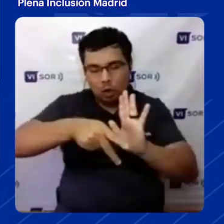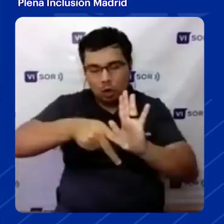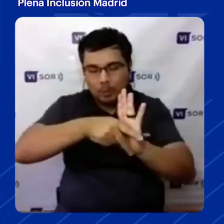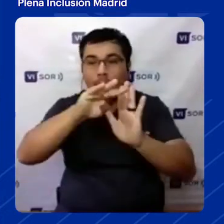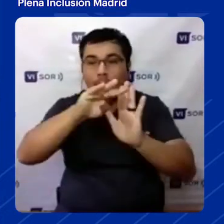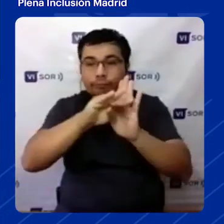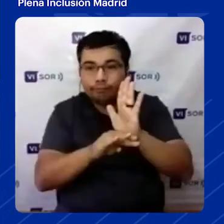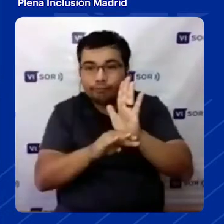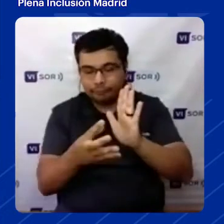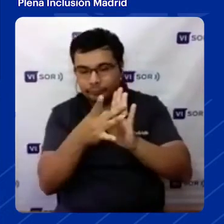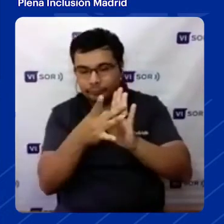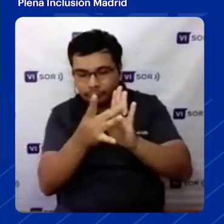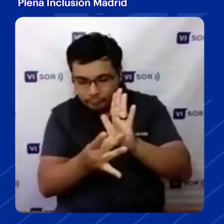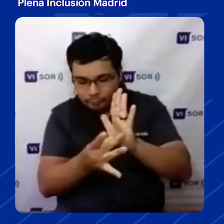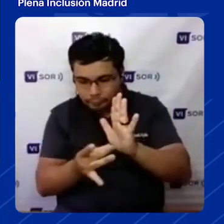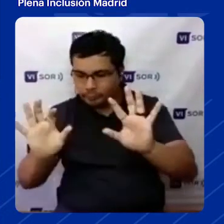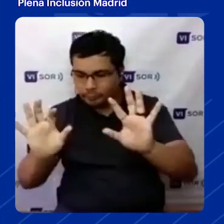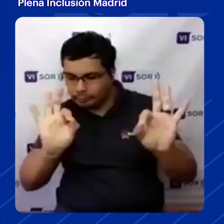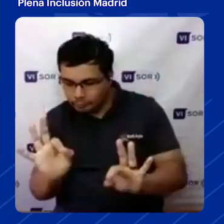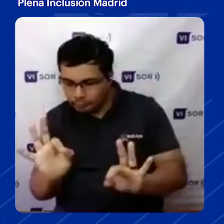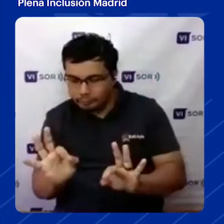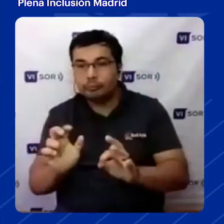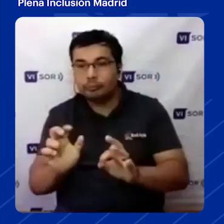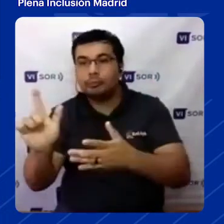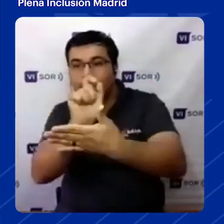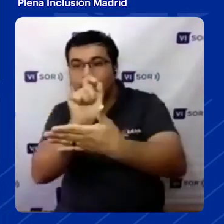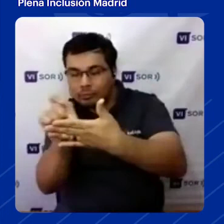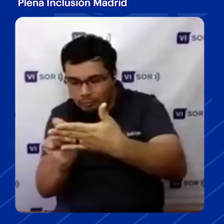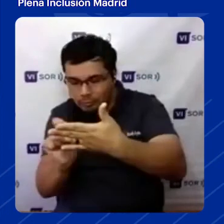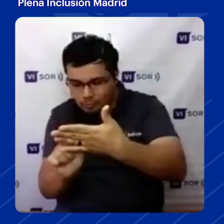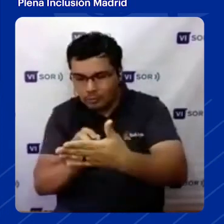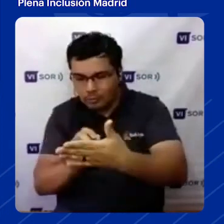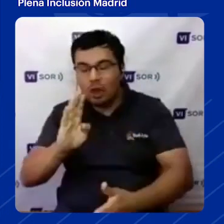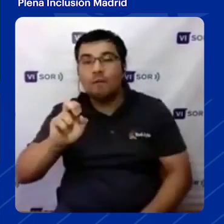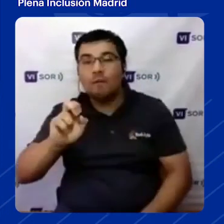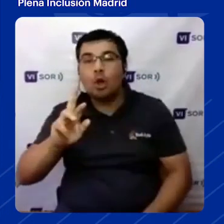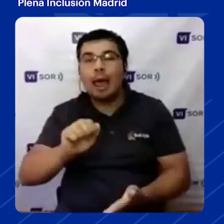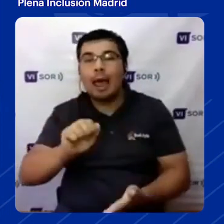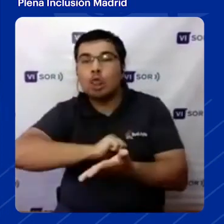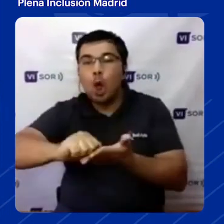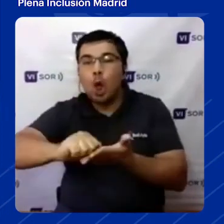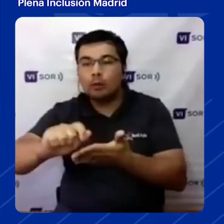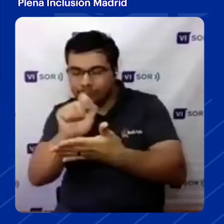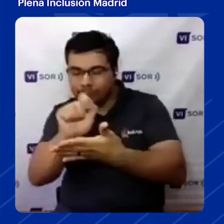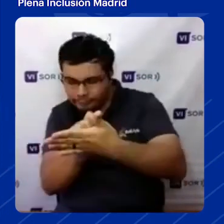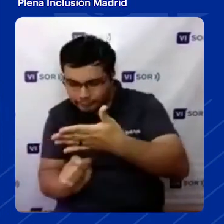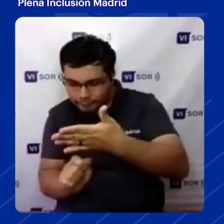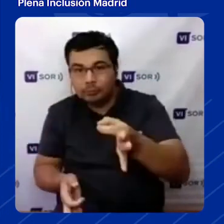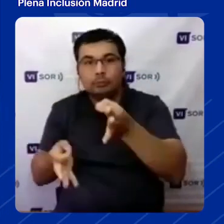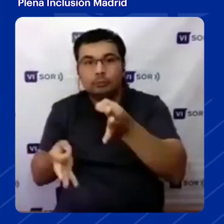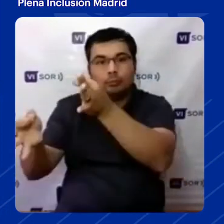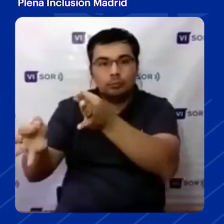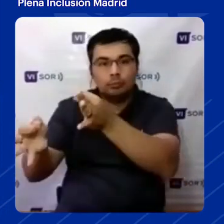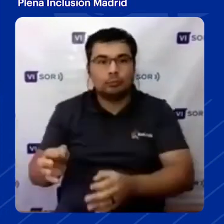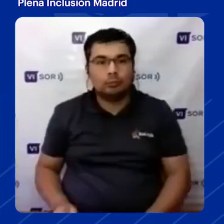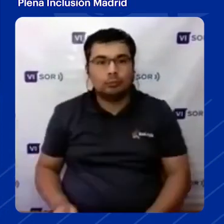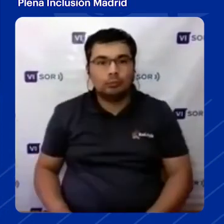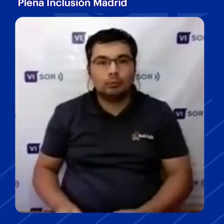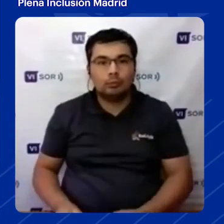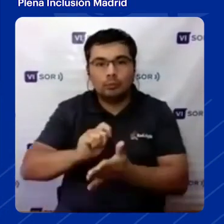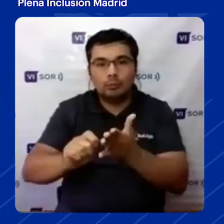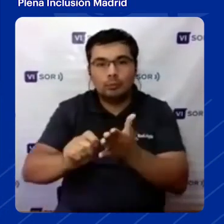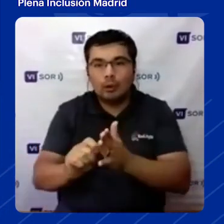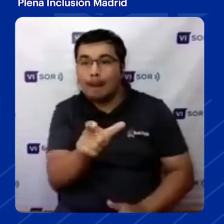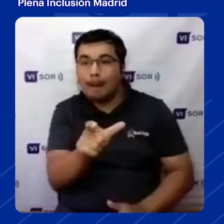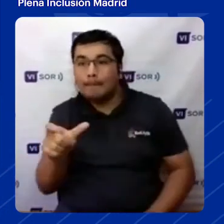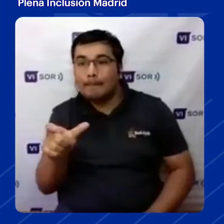hace un borrador. Se entrega a un grupo de personas, suelen ser entre 4 y 6 personas con dificultad de comprensión. En nuestro caso, en Plena Inclusión Madrid,